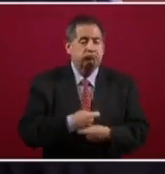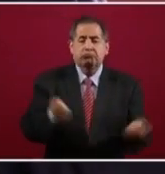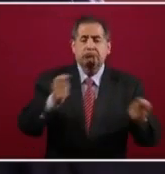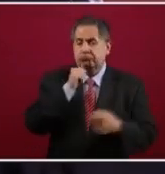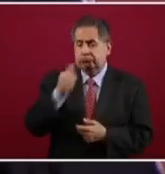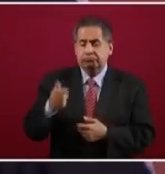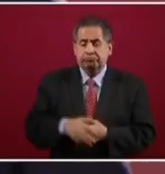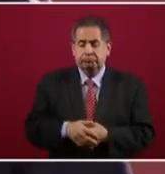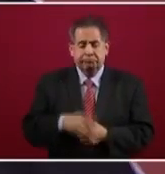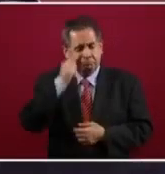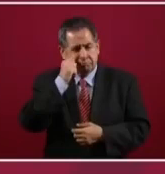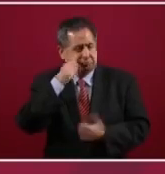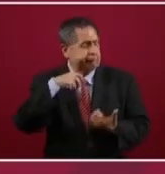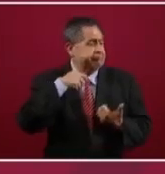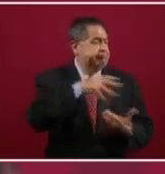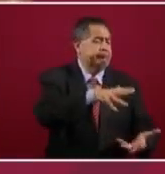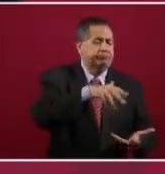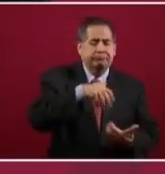Entonces compraban